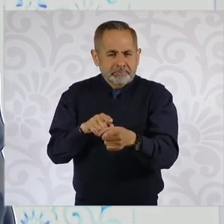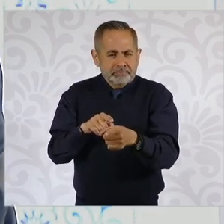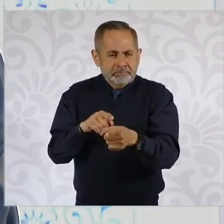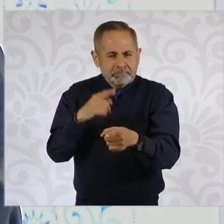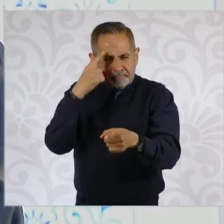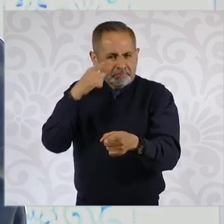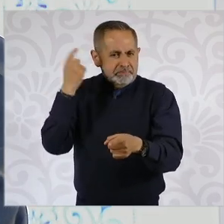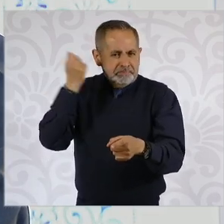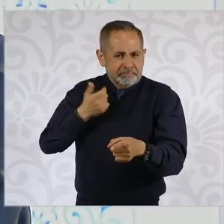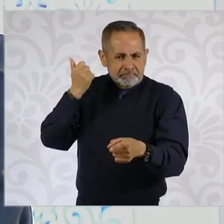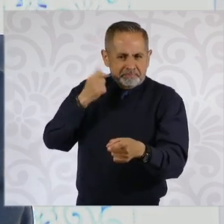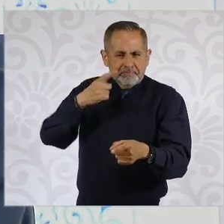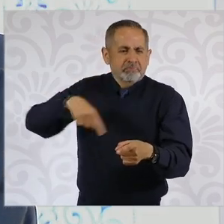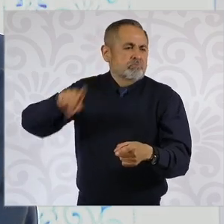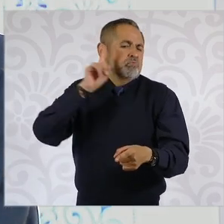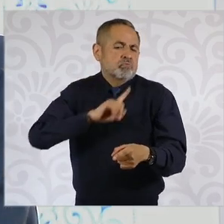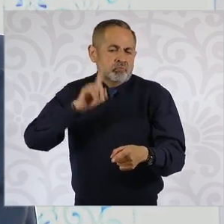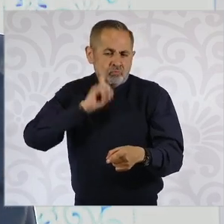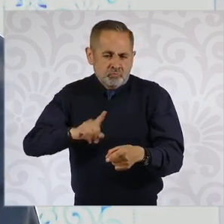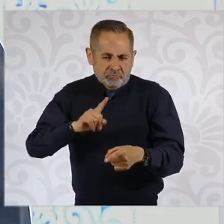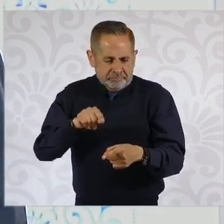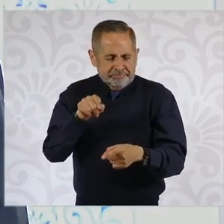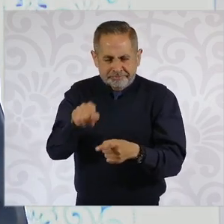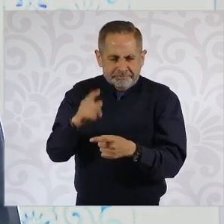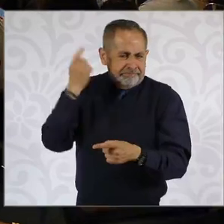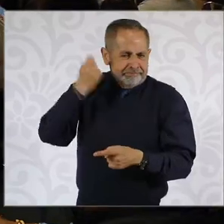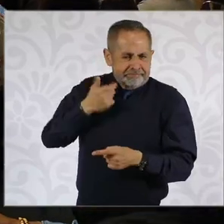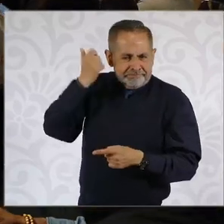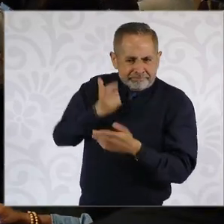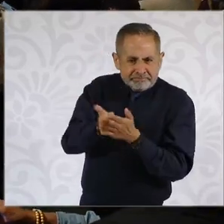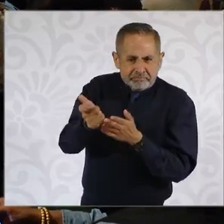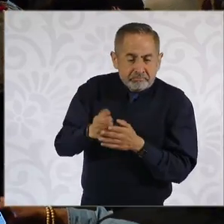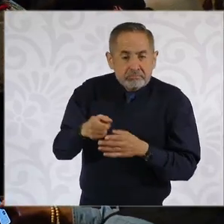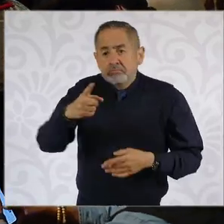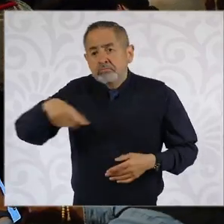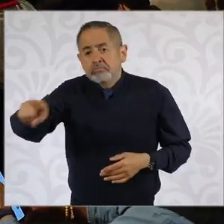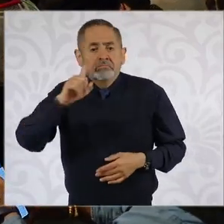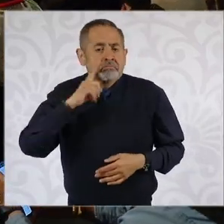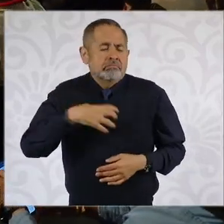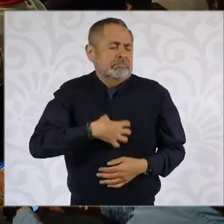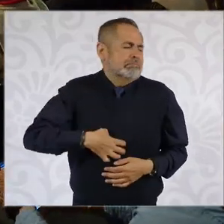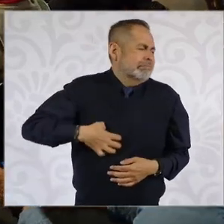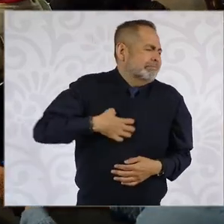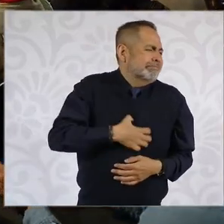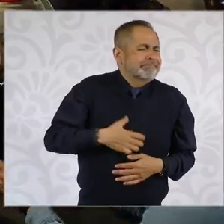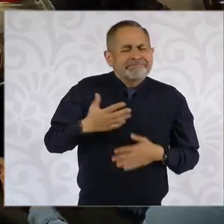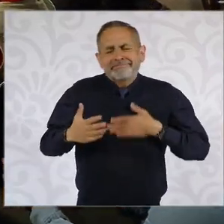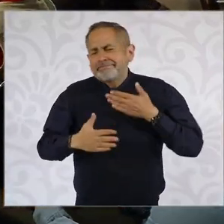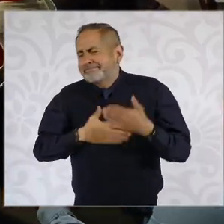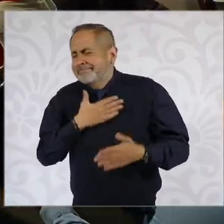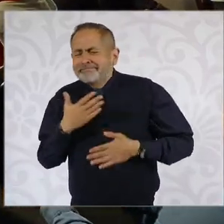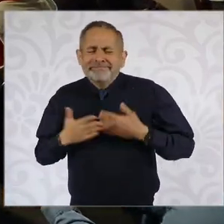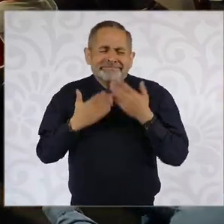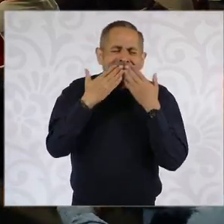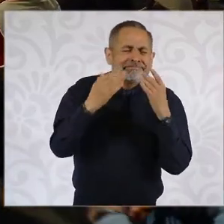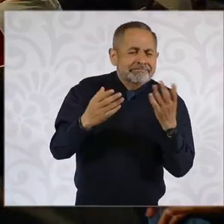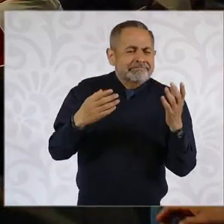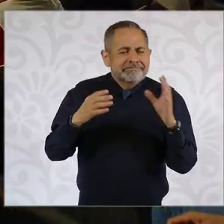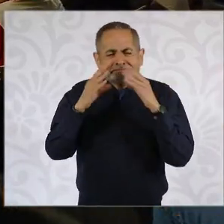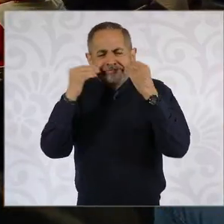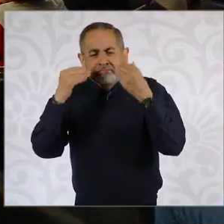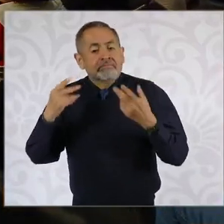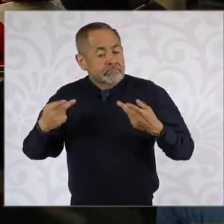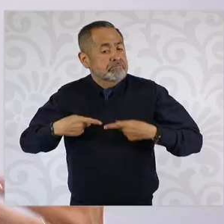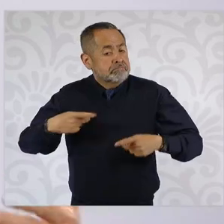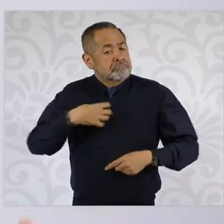pensión de Mujeres para el Bienestar, pues hay mucha felicidad, la gente está contenta.